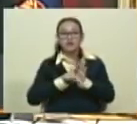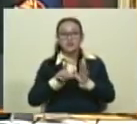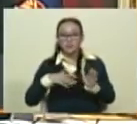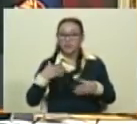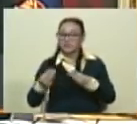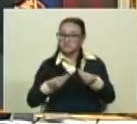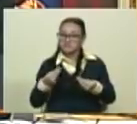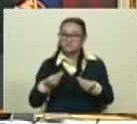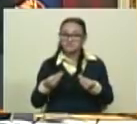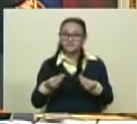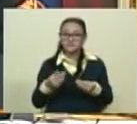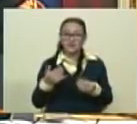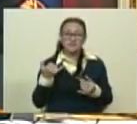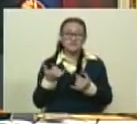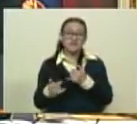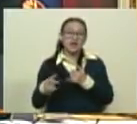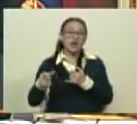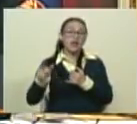final del camino